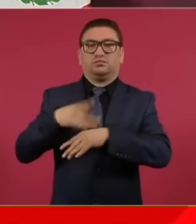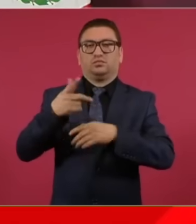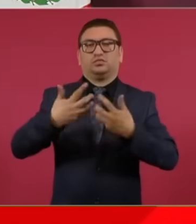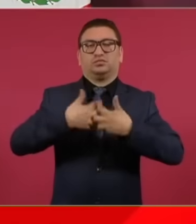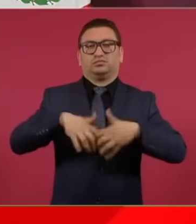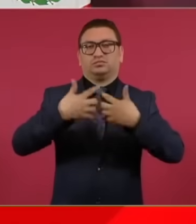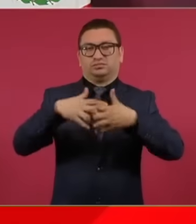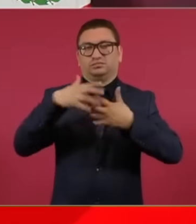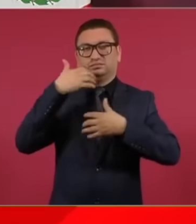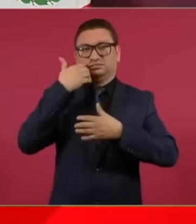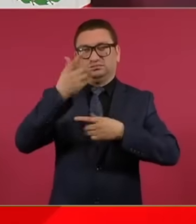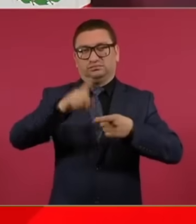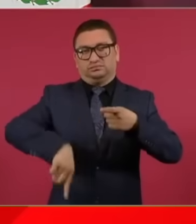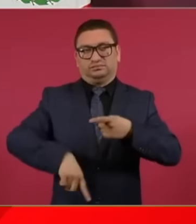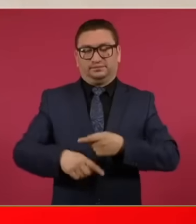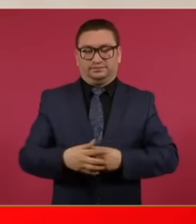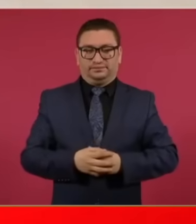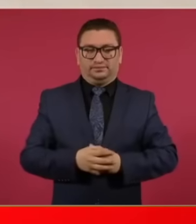industria petroquímica,